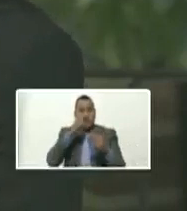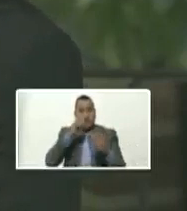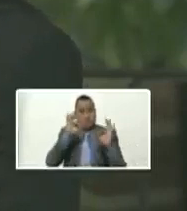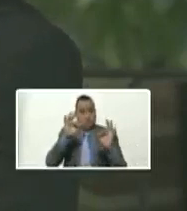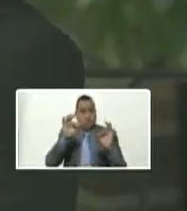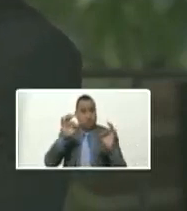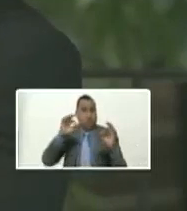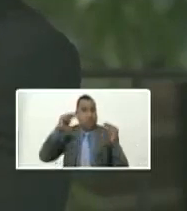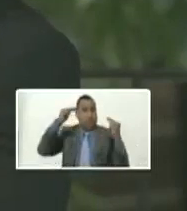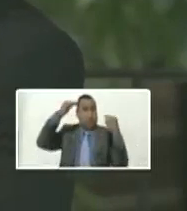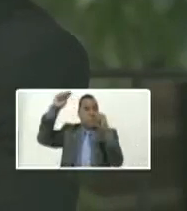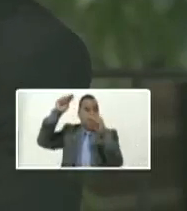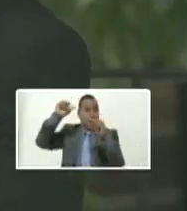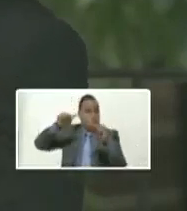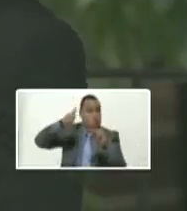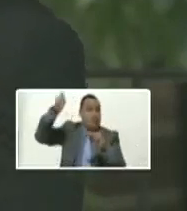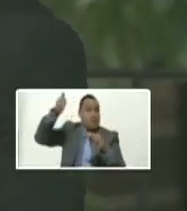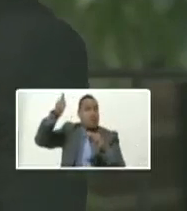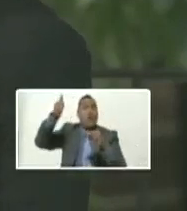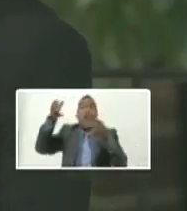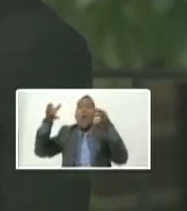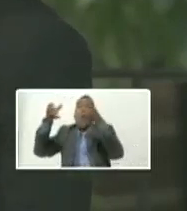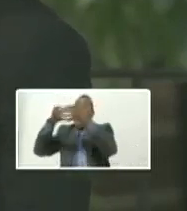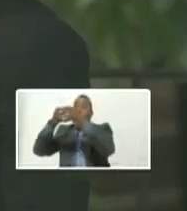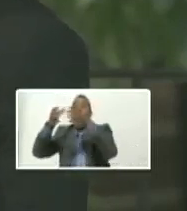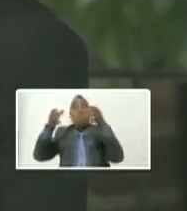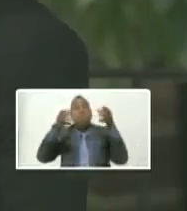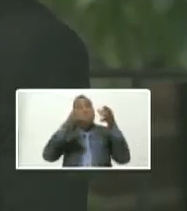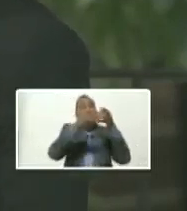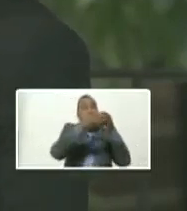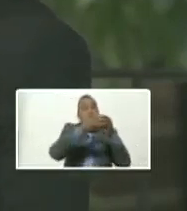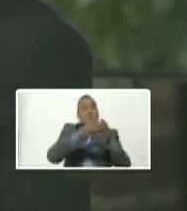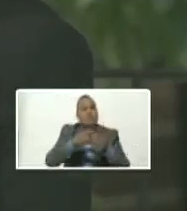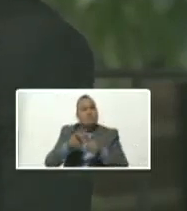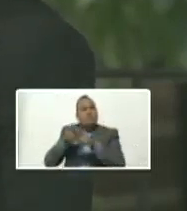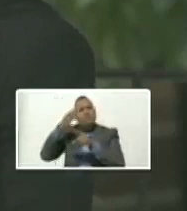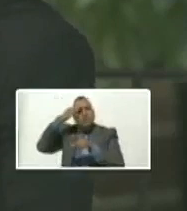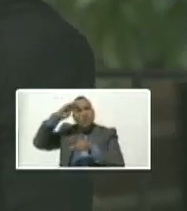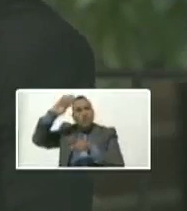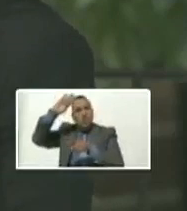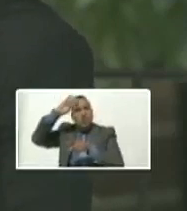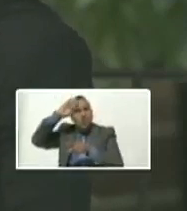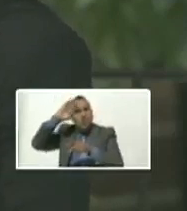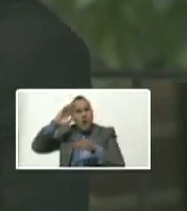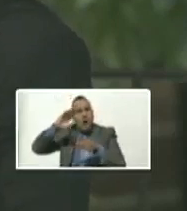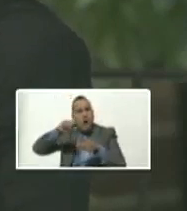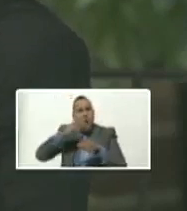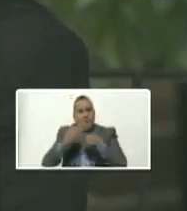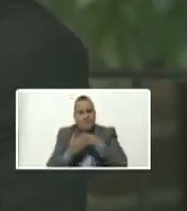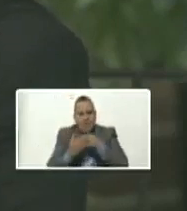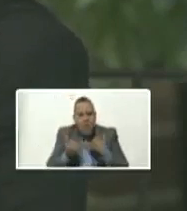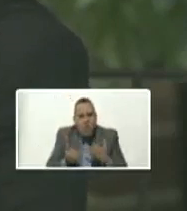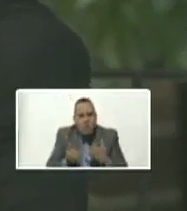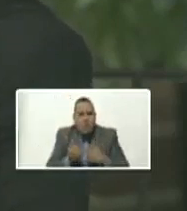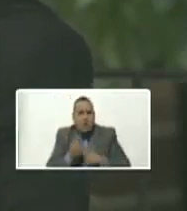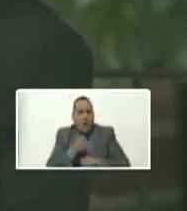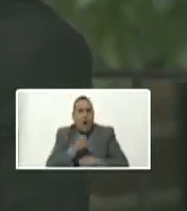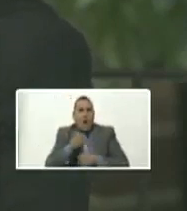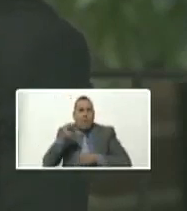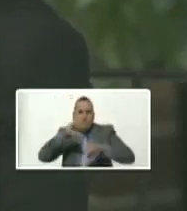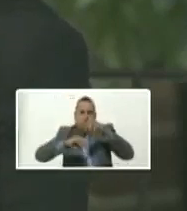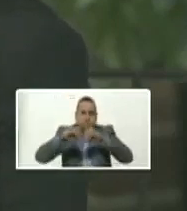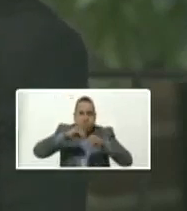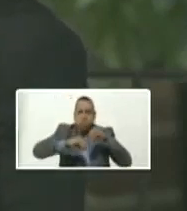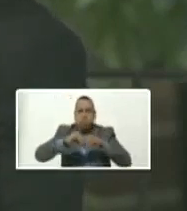entre ambos gobiernos, usted acaba de decir que Cuba es una potencia en la producción de medicamentos. En ese